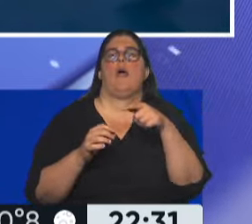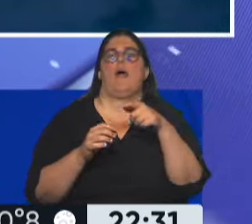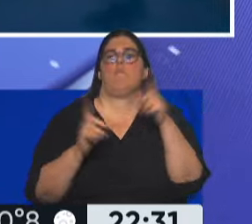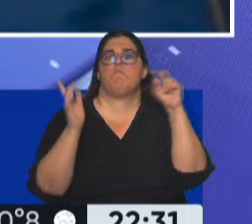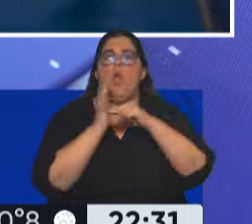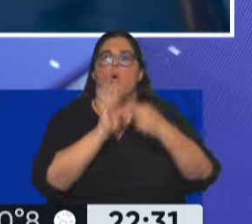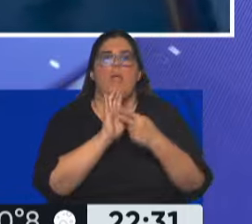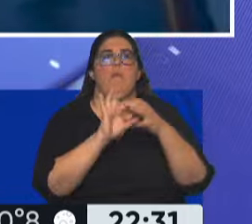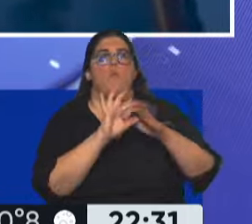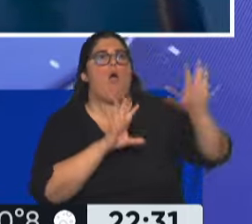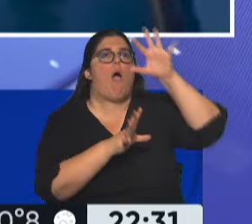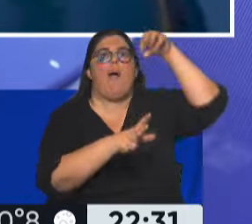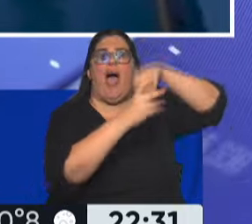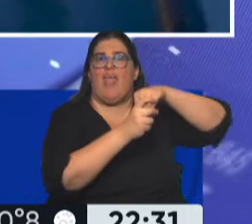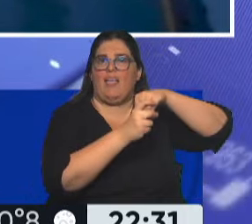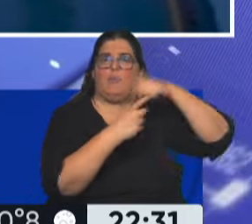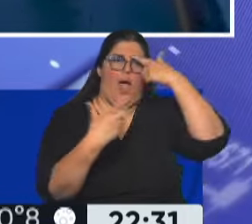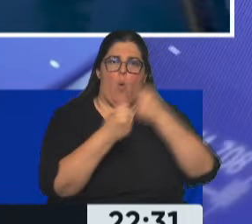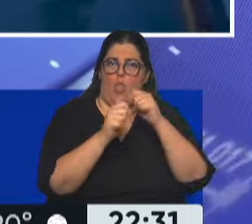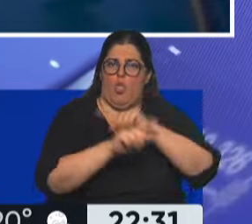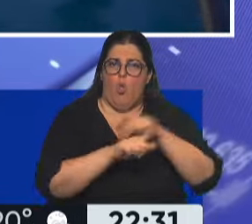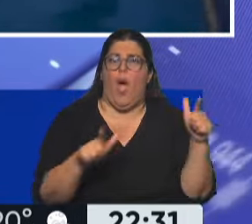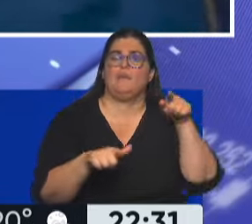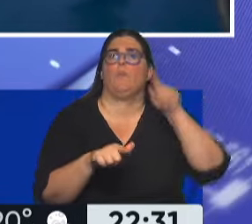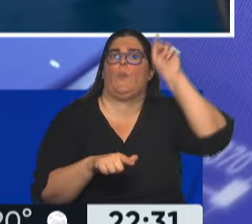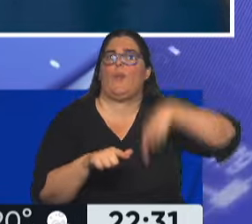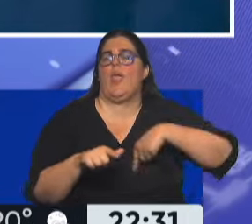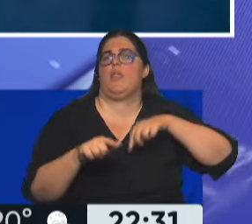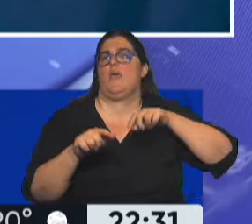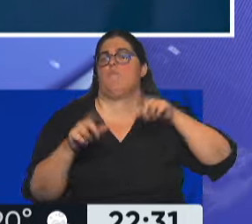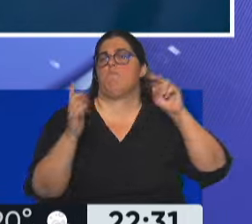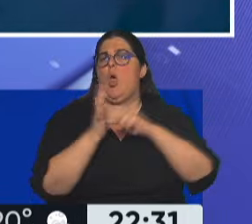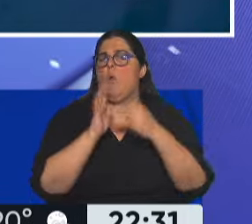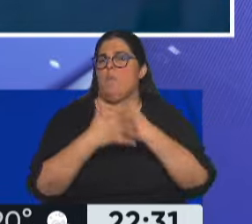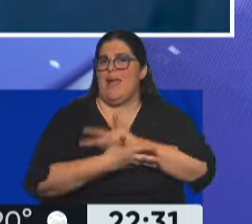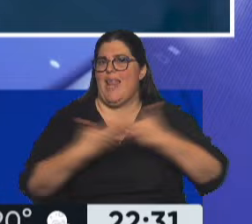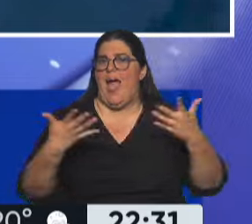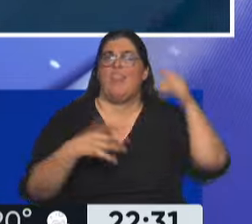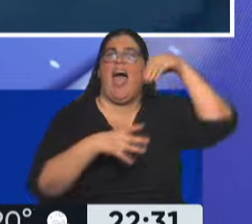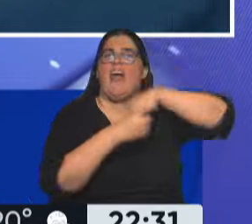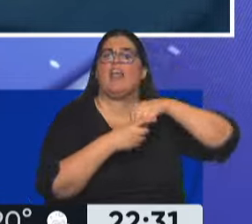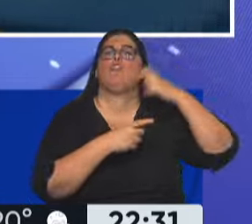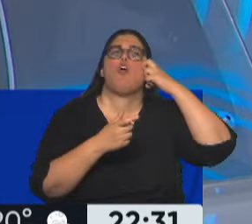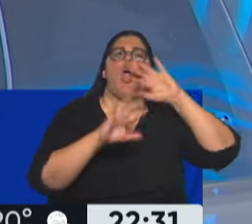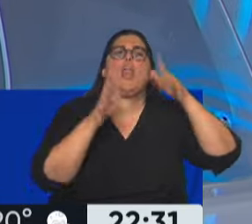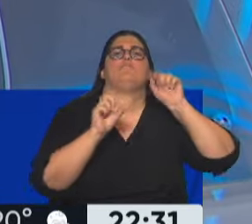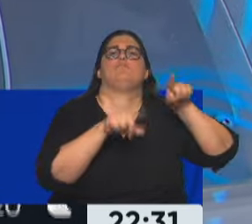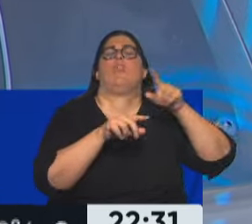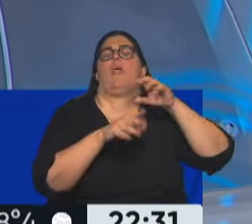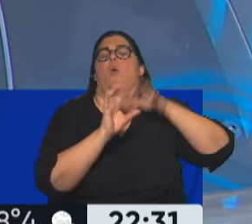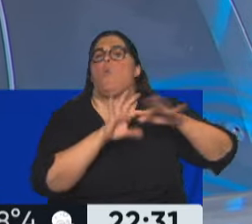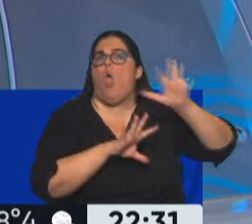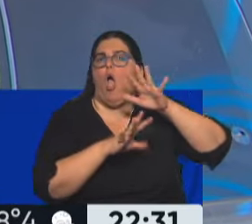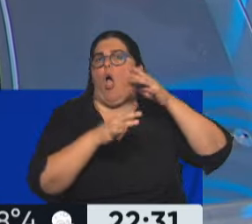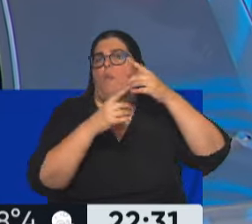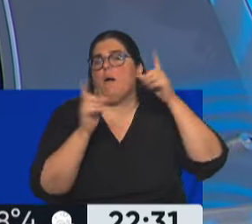cambio de paradigma no planificado, muy grande, al interior de las instituciones de la Unión Europea. Bien. Ahora, bueno, por supuesto uno de